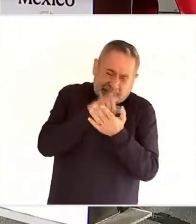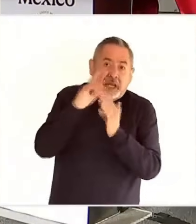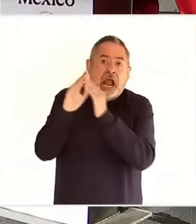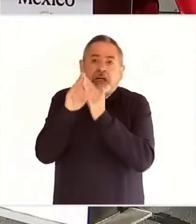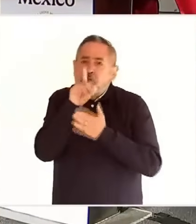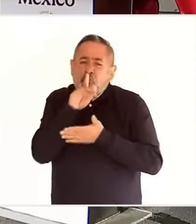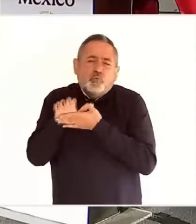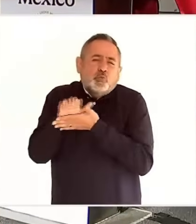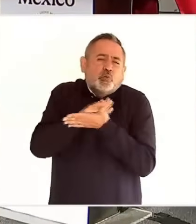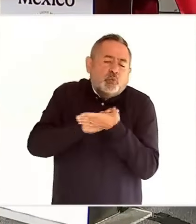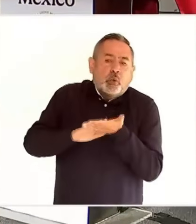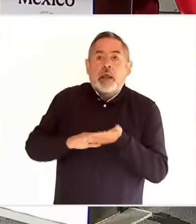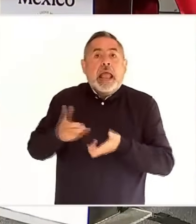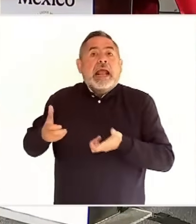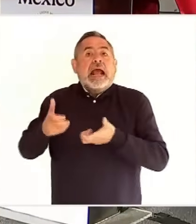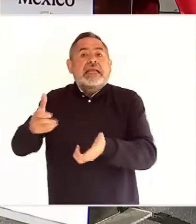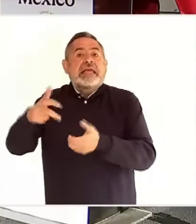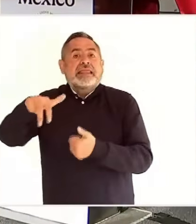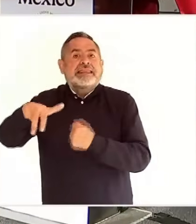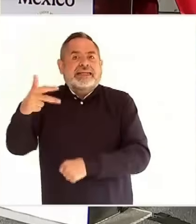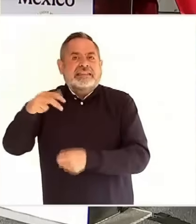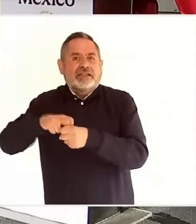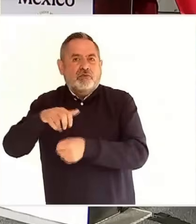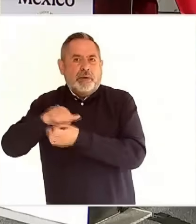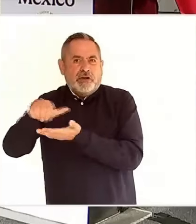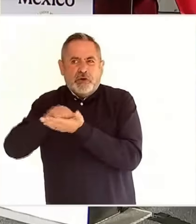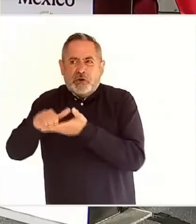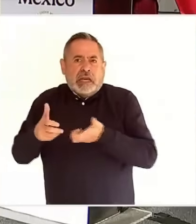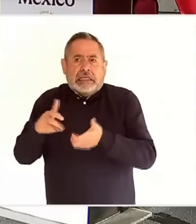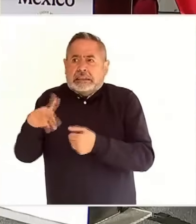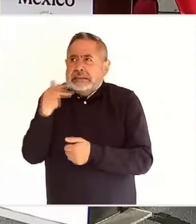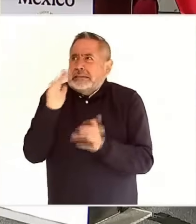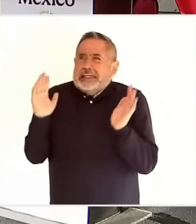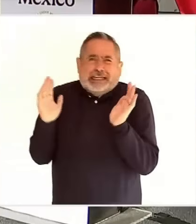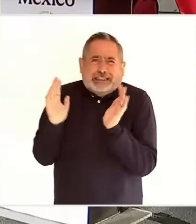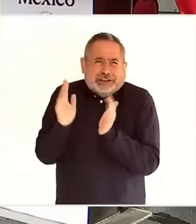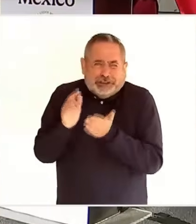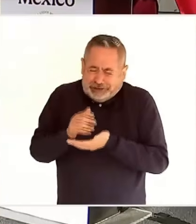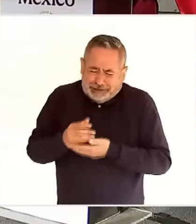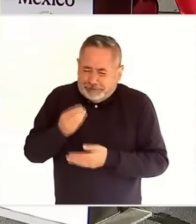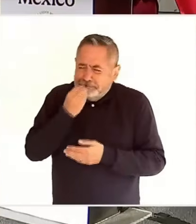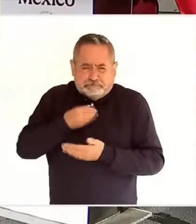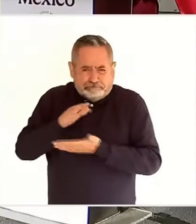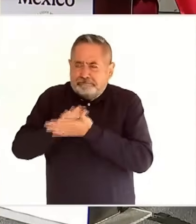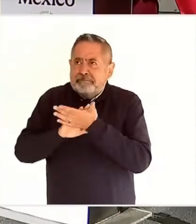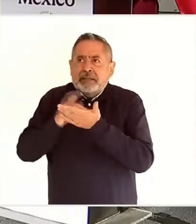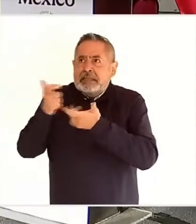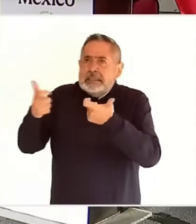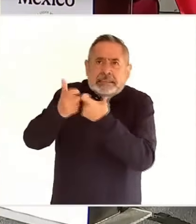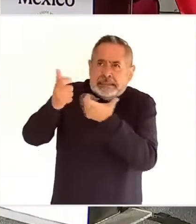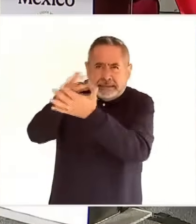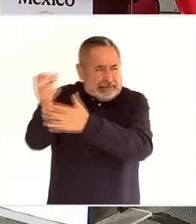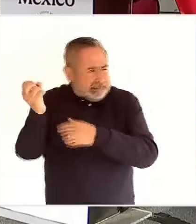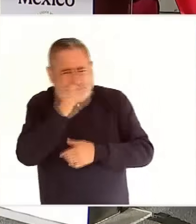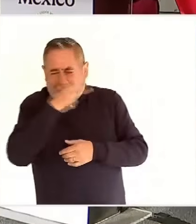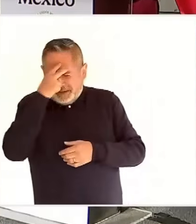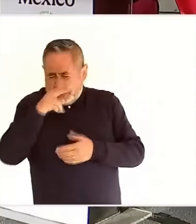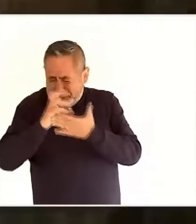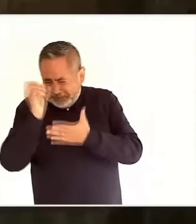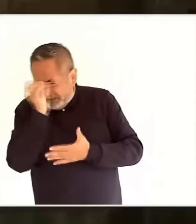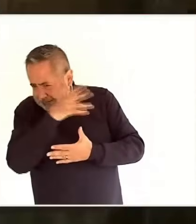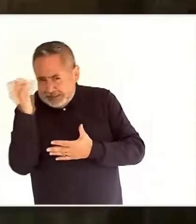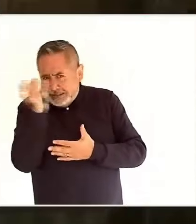casa de la calle 13, demostrando que su compromiso no conocía concesiones ni